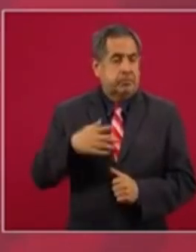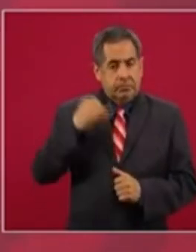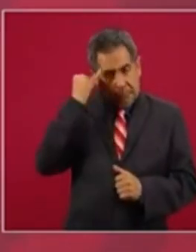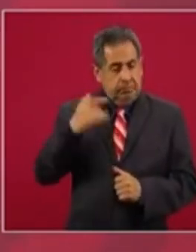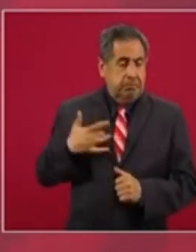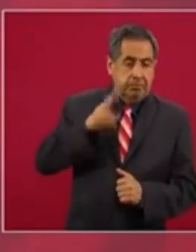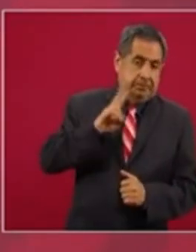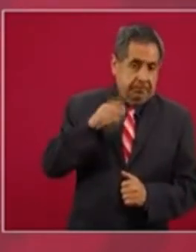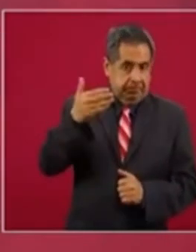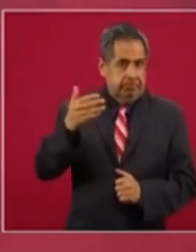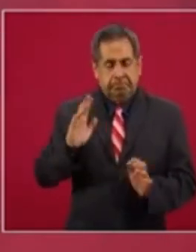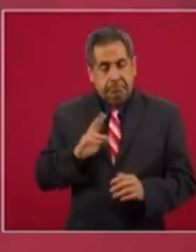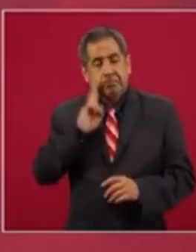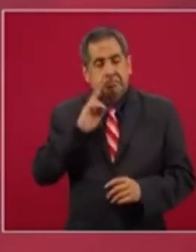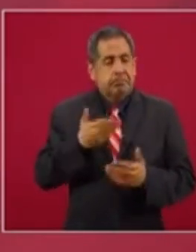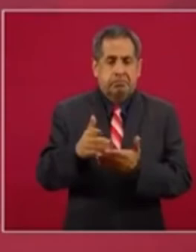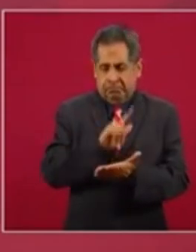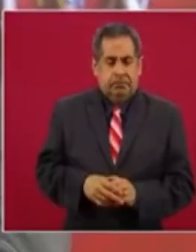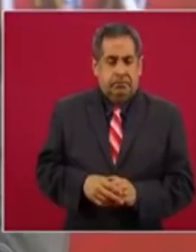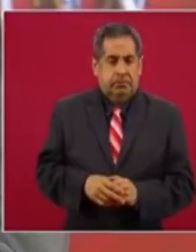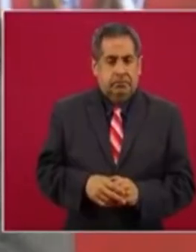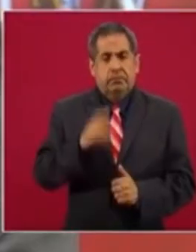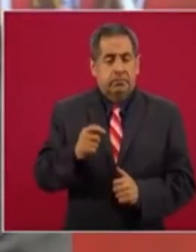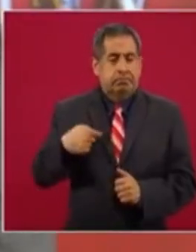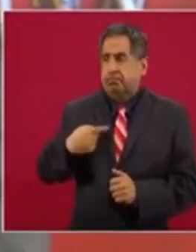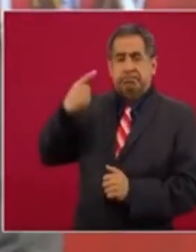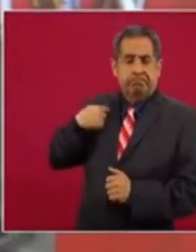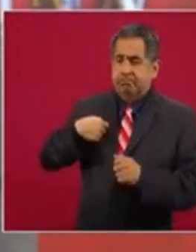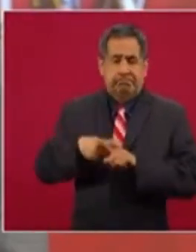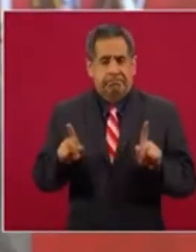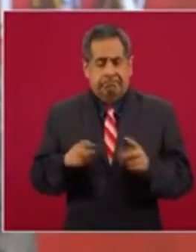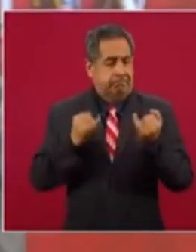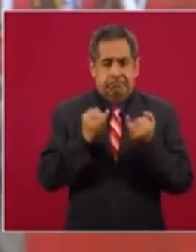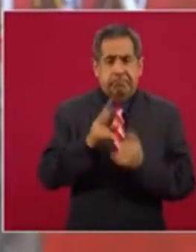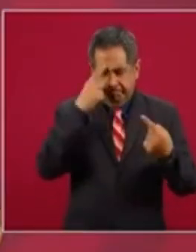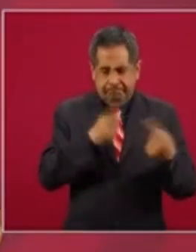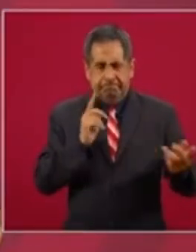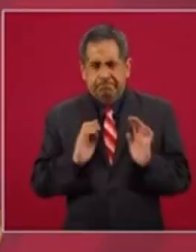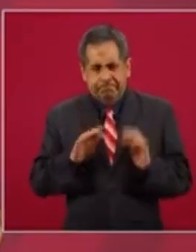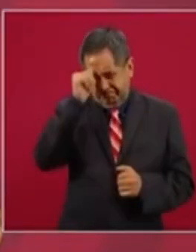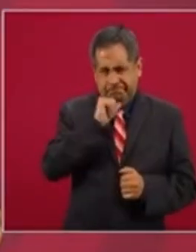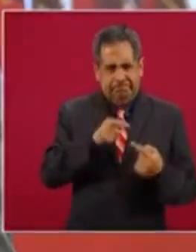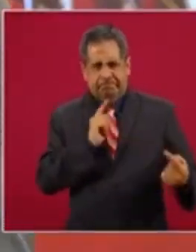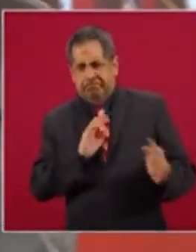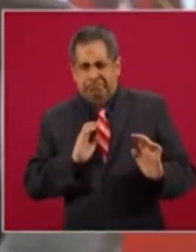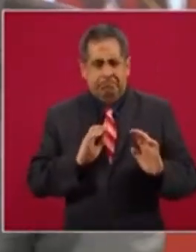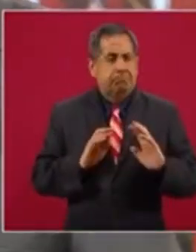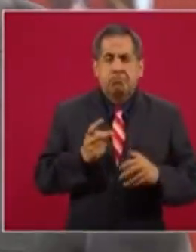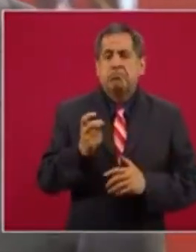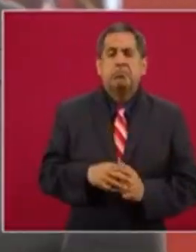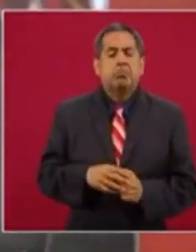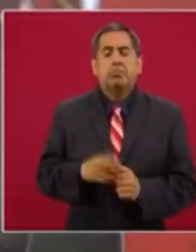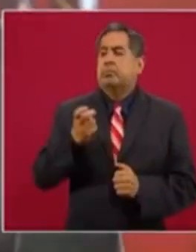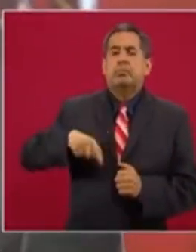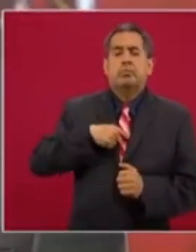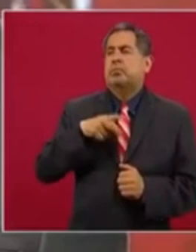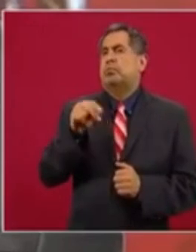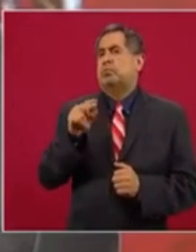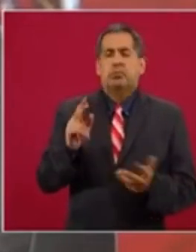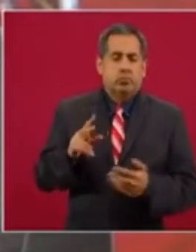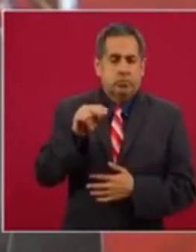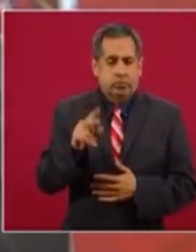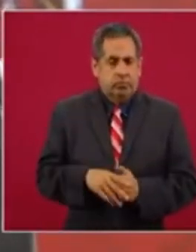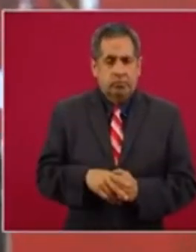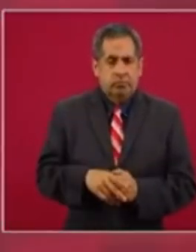propondría en su momento, lo he dicho, una reforma constitucional. Somos distintos, ya no queremos la política neoliberal. Desde luego, no vamos nosotros